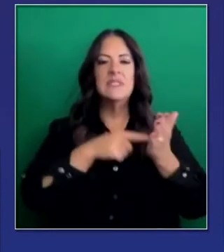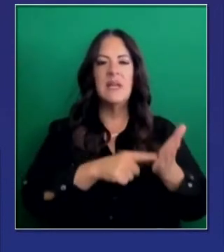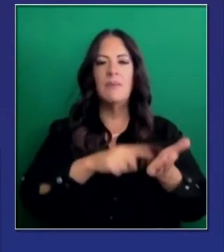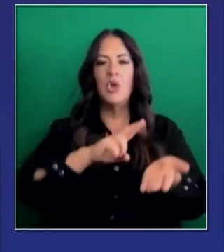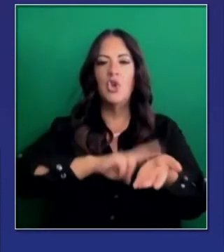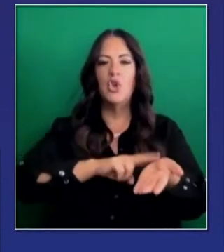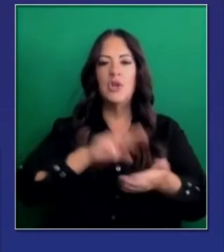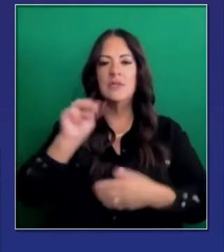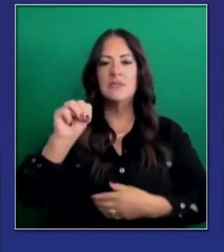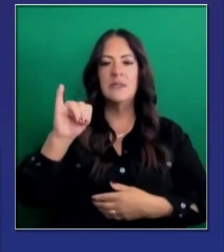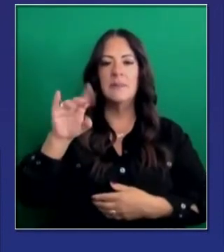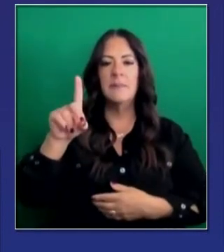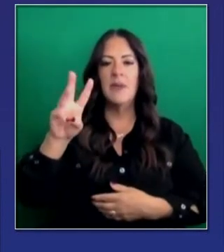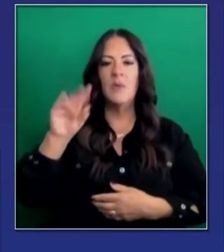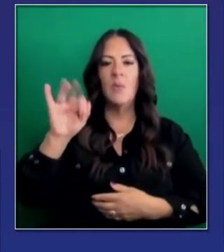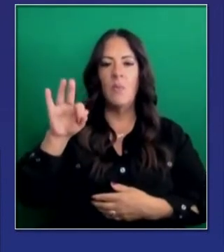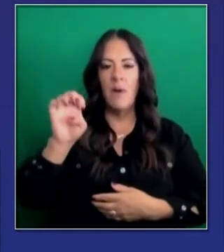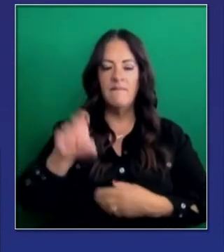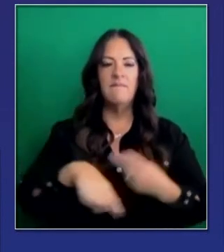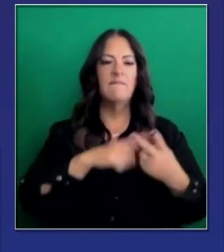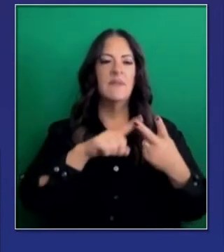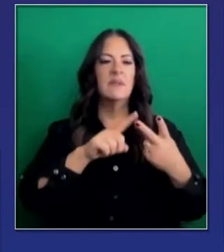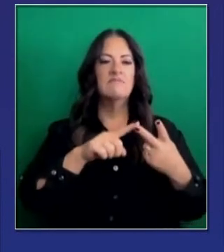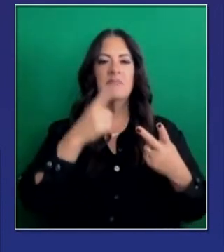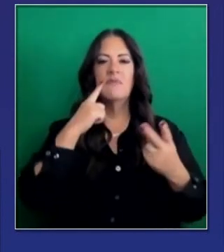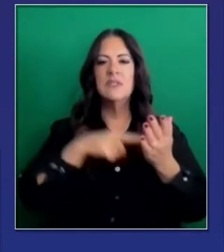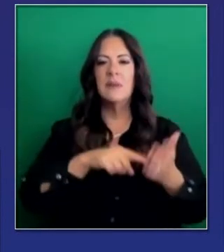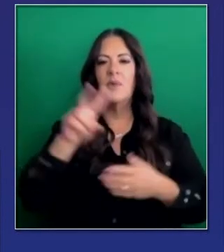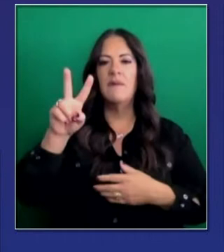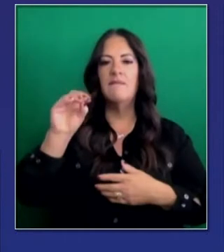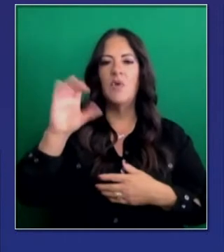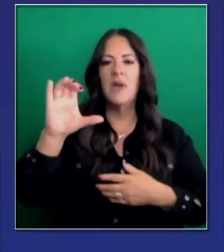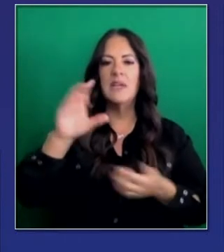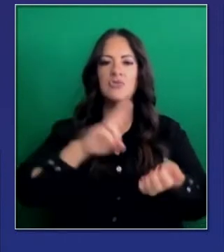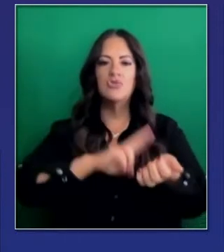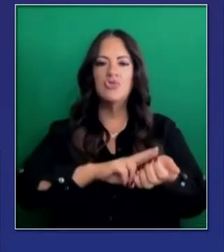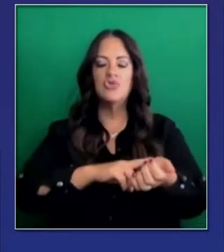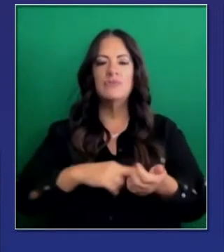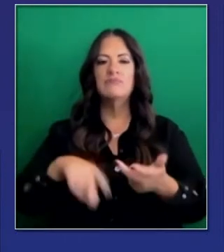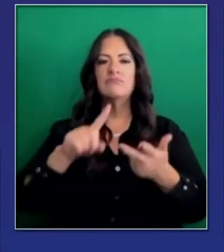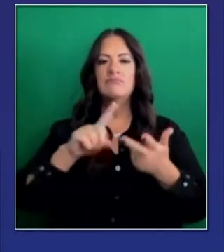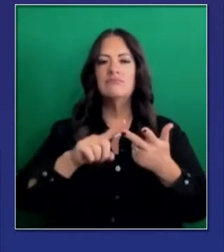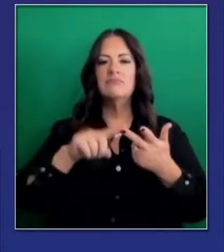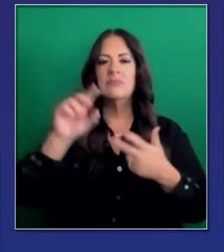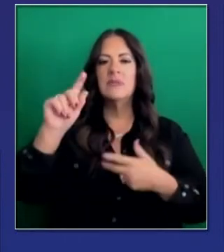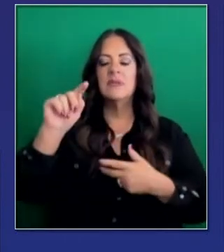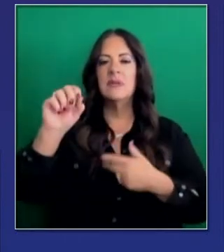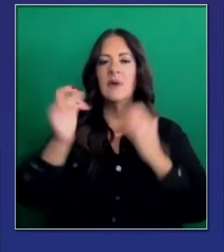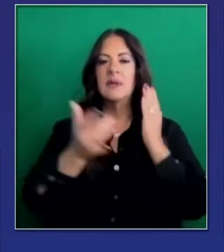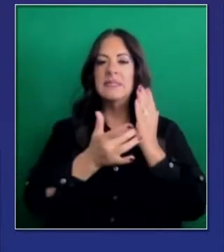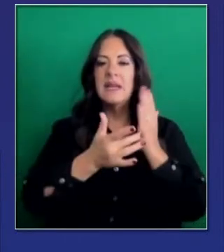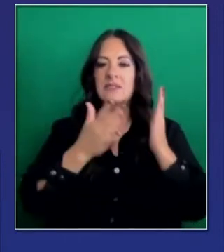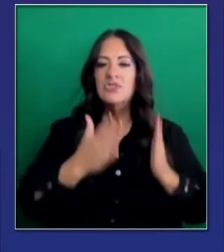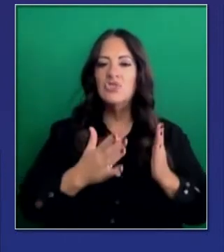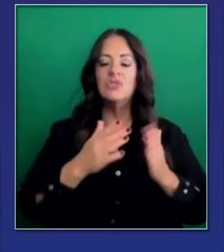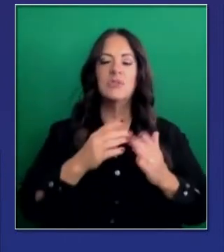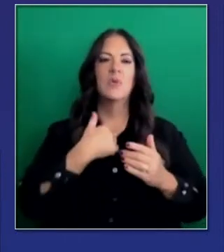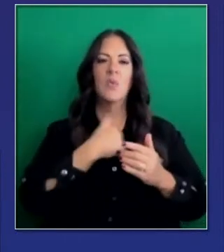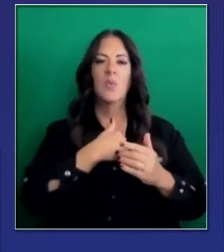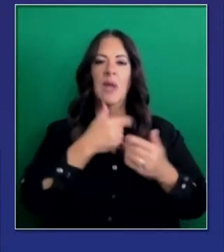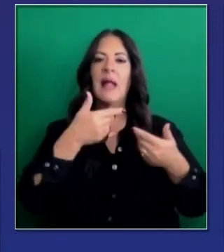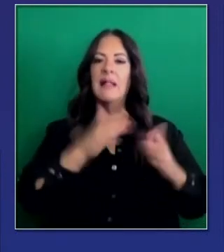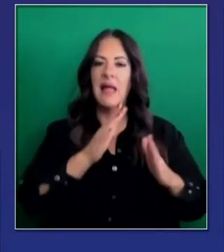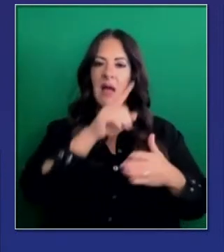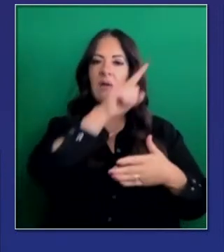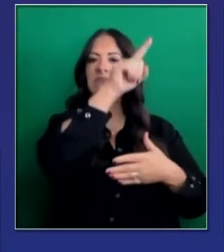porterías a las parteras reciban su vacuna o las enfermeras vocacionales la realidad es que lo hemos hecho y